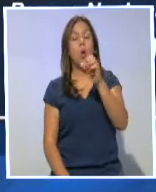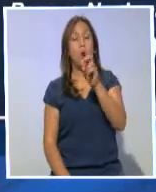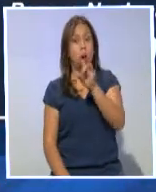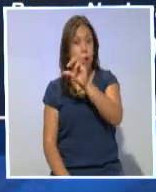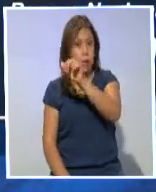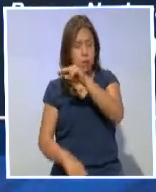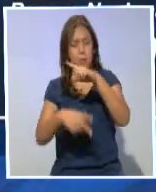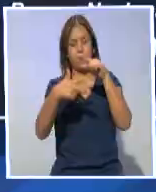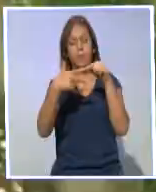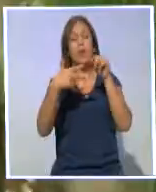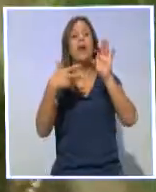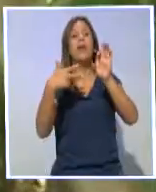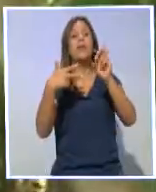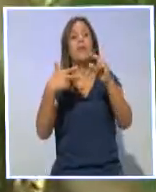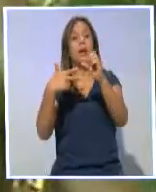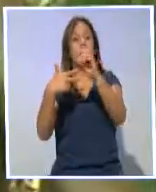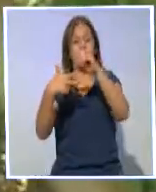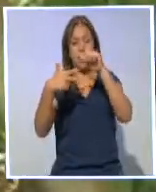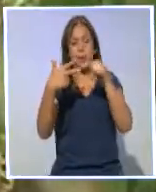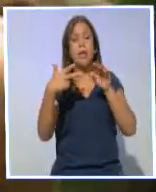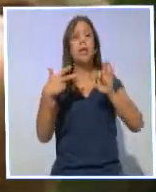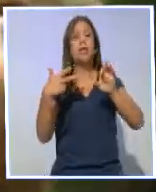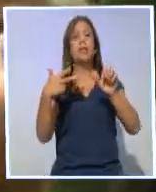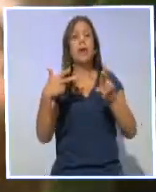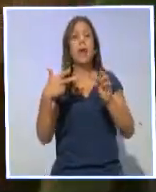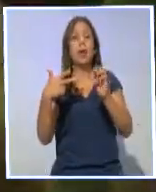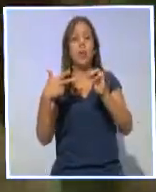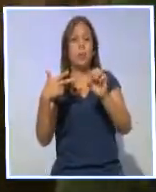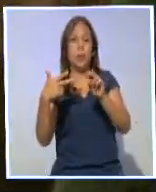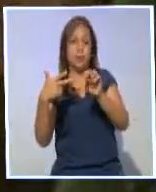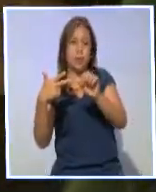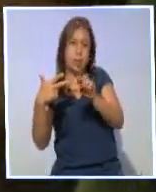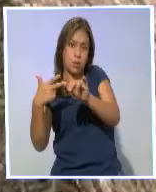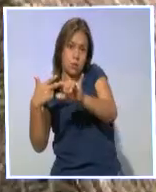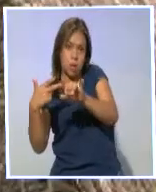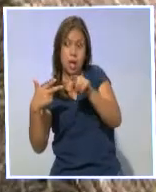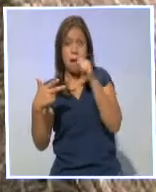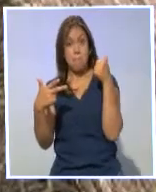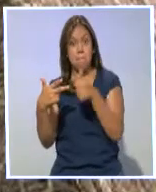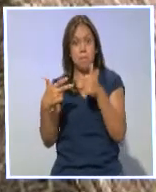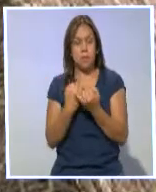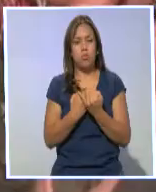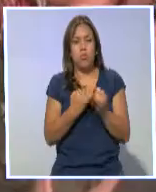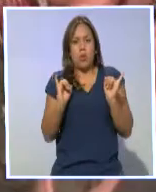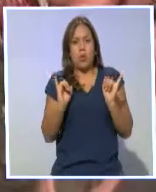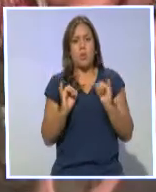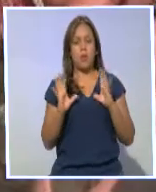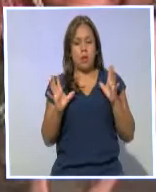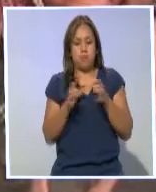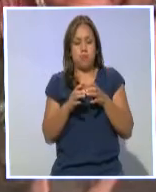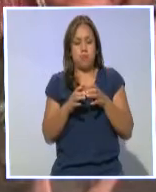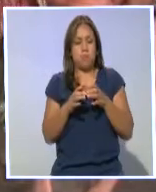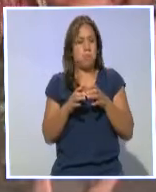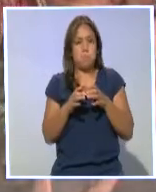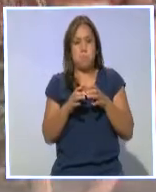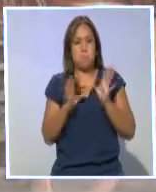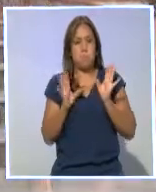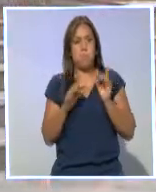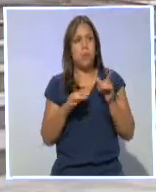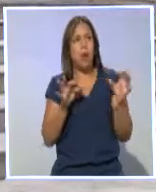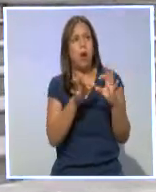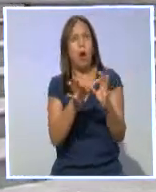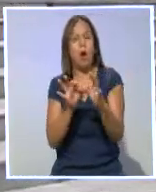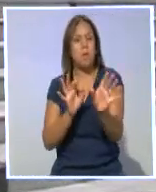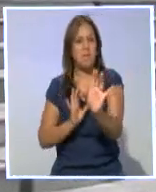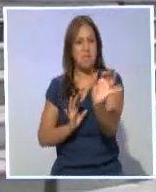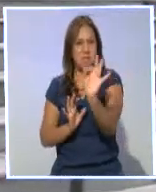los Tagaeri y Taromenani, que son grupos en aislamiento voluntario. Esta declaratoria contempla funciones